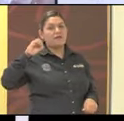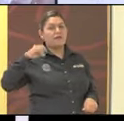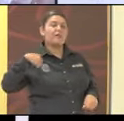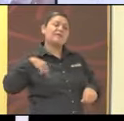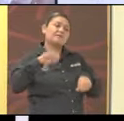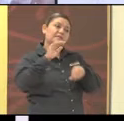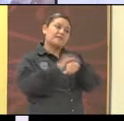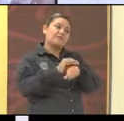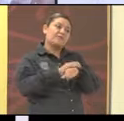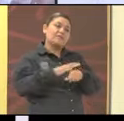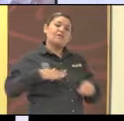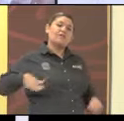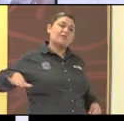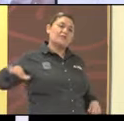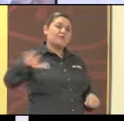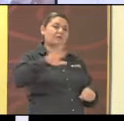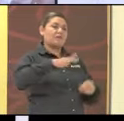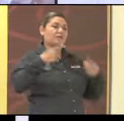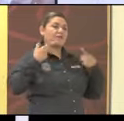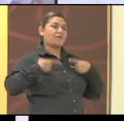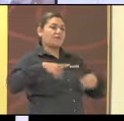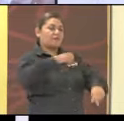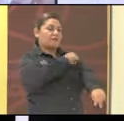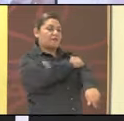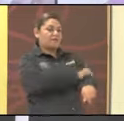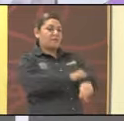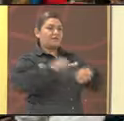todos los altamirenses. Muchas gracias por eso, señor gobernador.